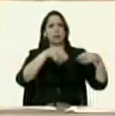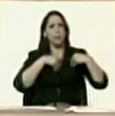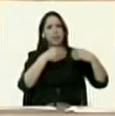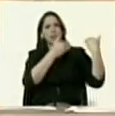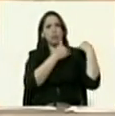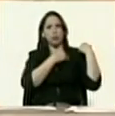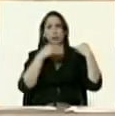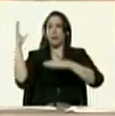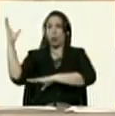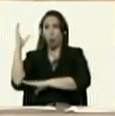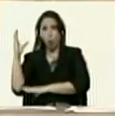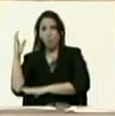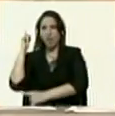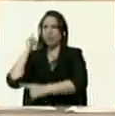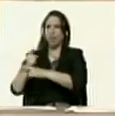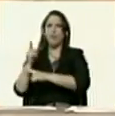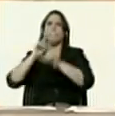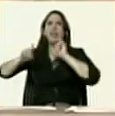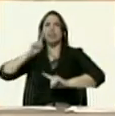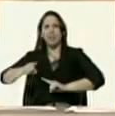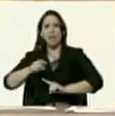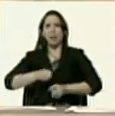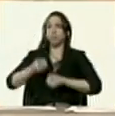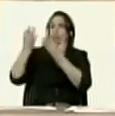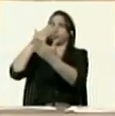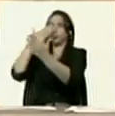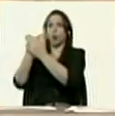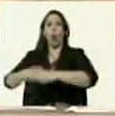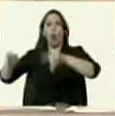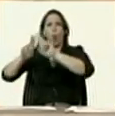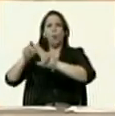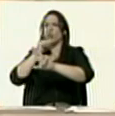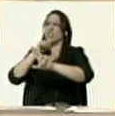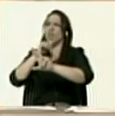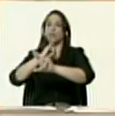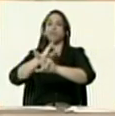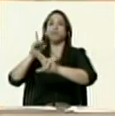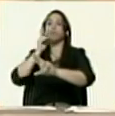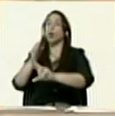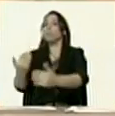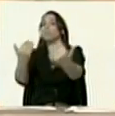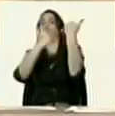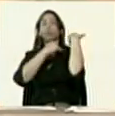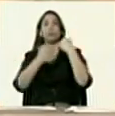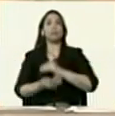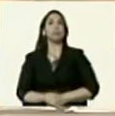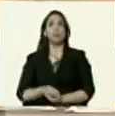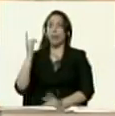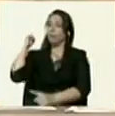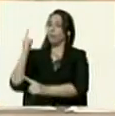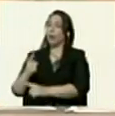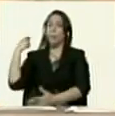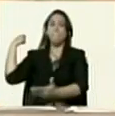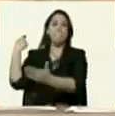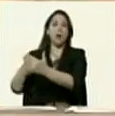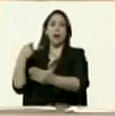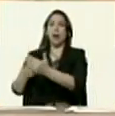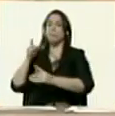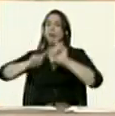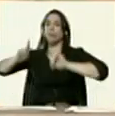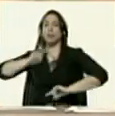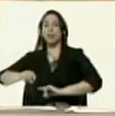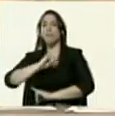en Colombia por las mentiras que llevó a la Organización de Naciones Unidas es el señor Iván Duque.